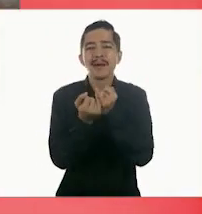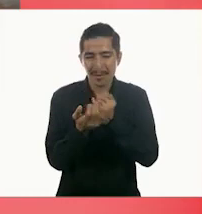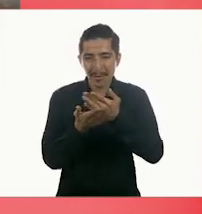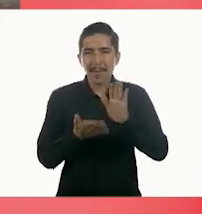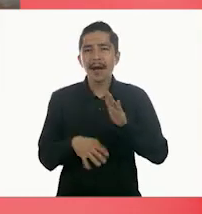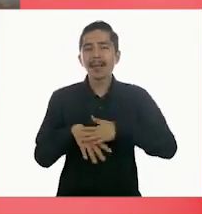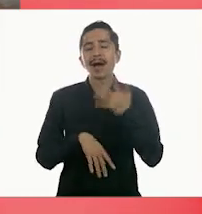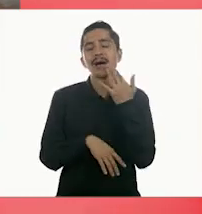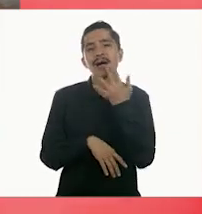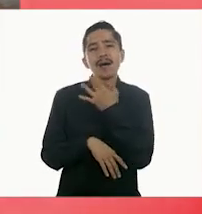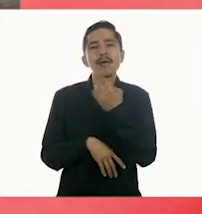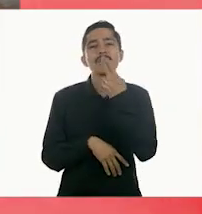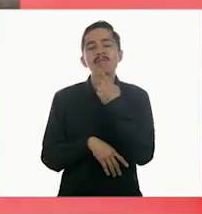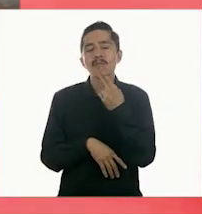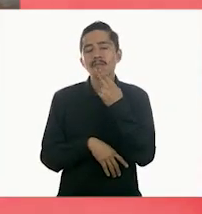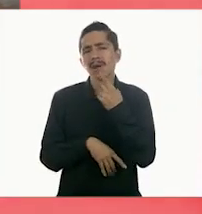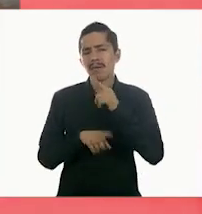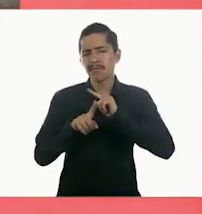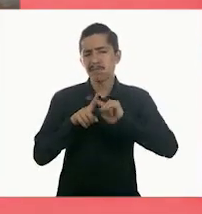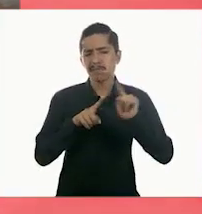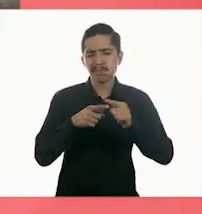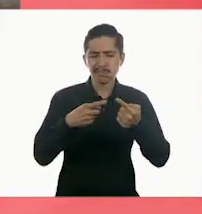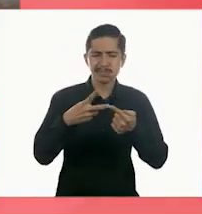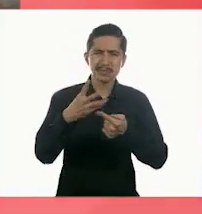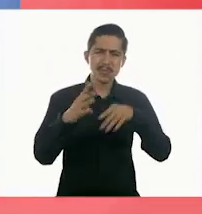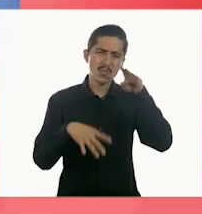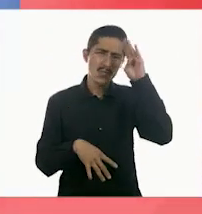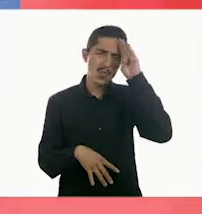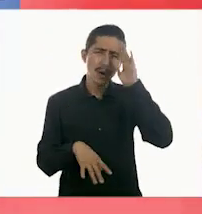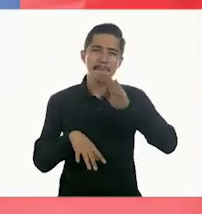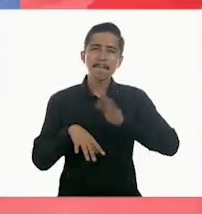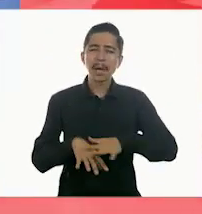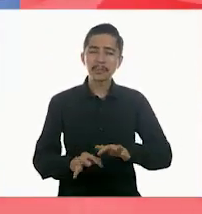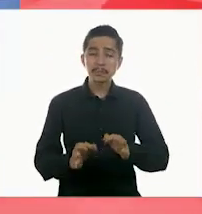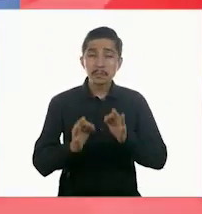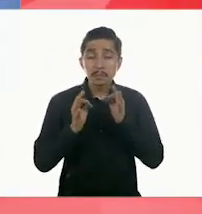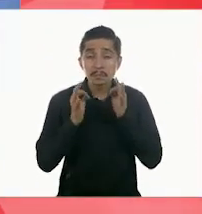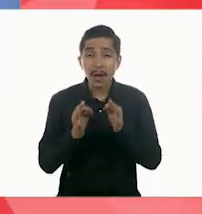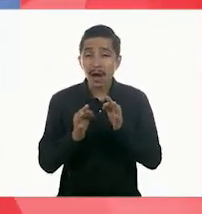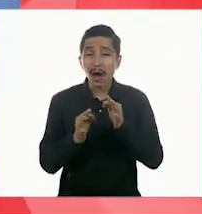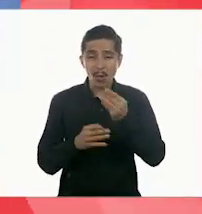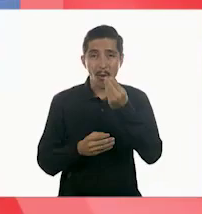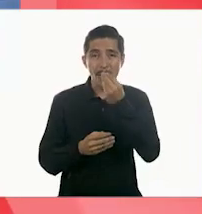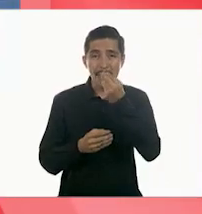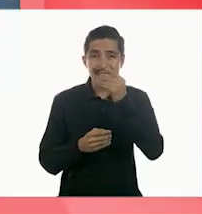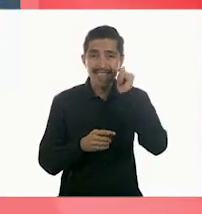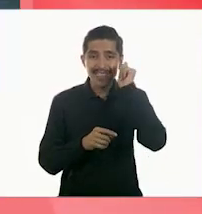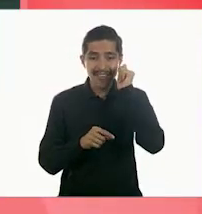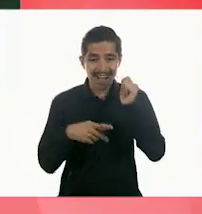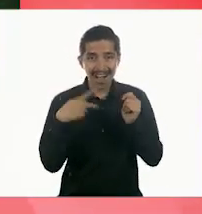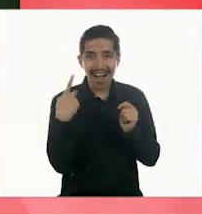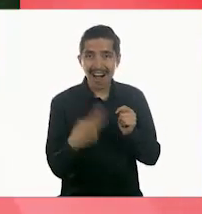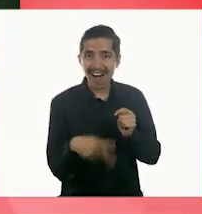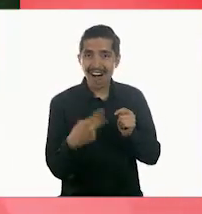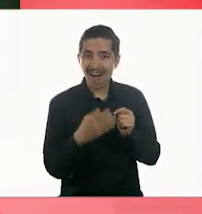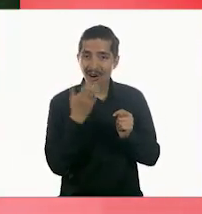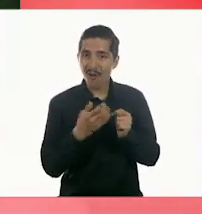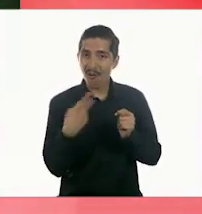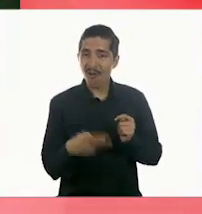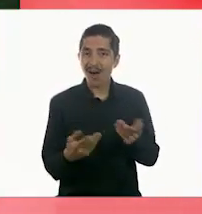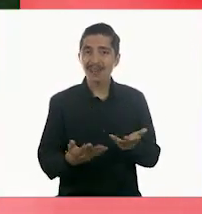agradable sabor de sus dulces tan variados que son la coronación perfecta de cualquier comida tabasqueña.